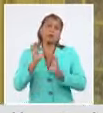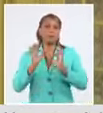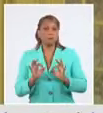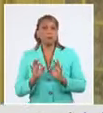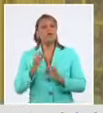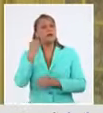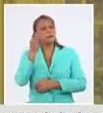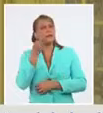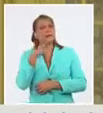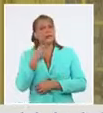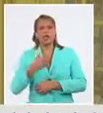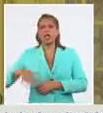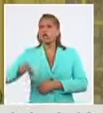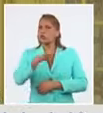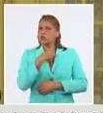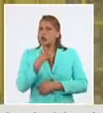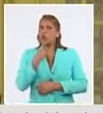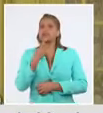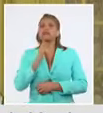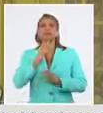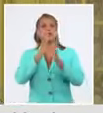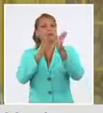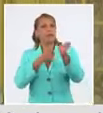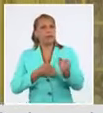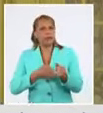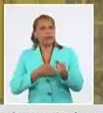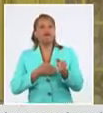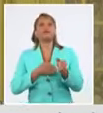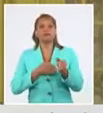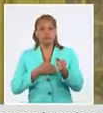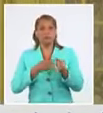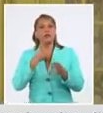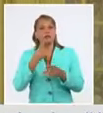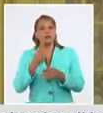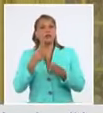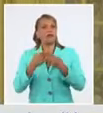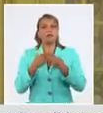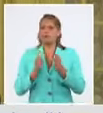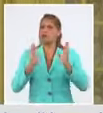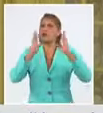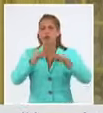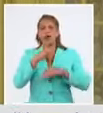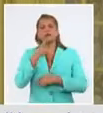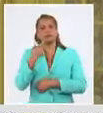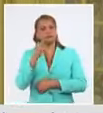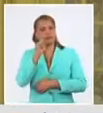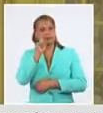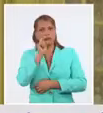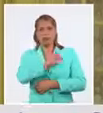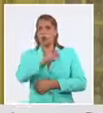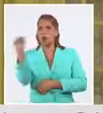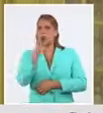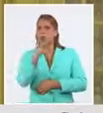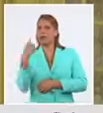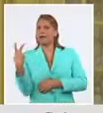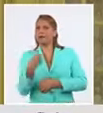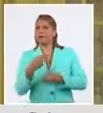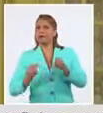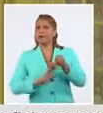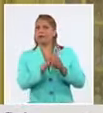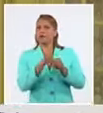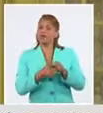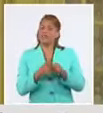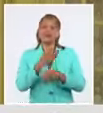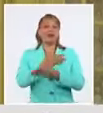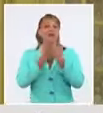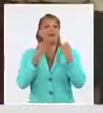que si todos ponemos de nuestra parte, pronto vamos a salir de este virus tan terrible que ha acabado con muchas